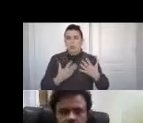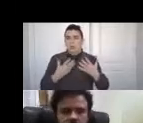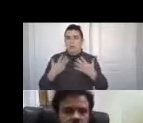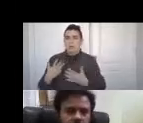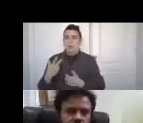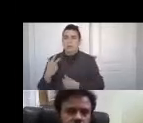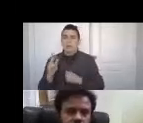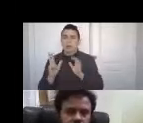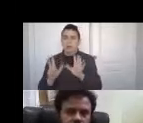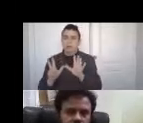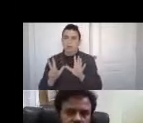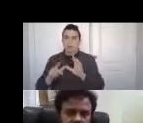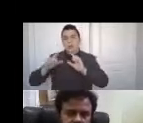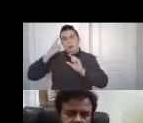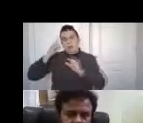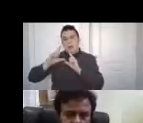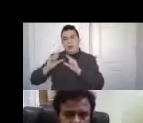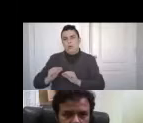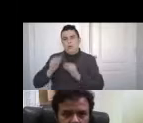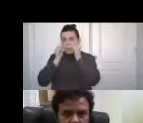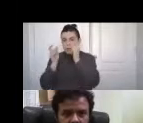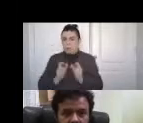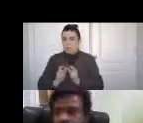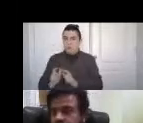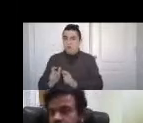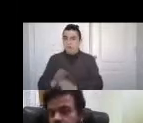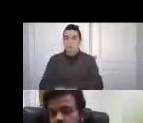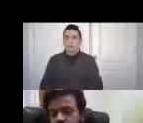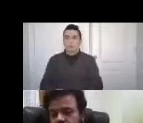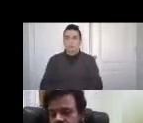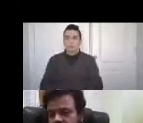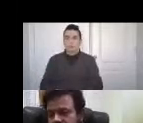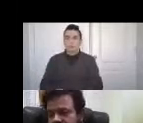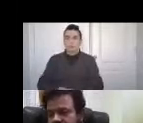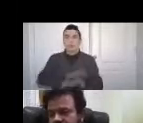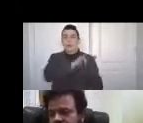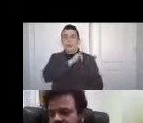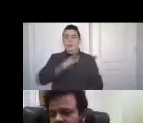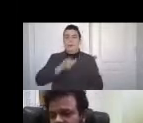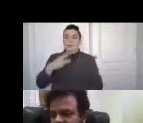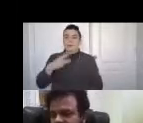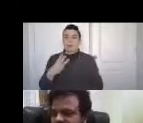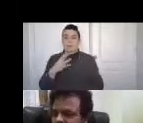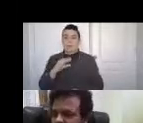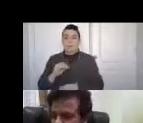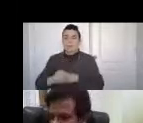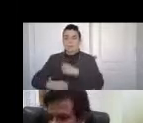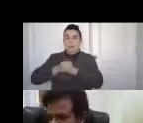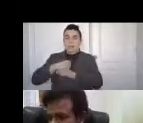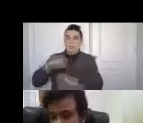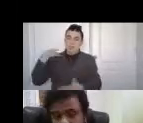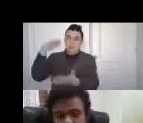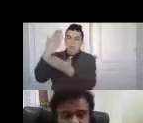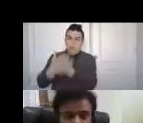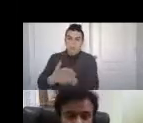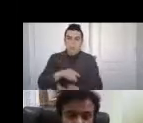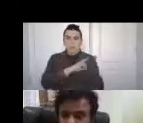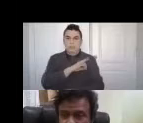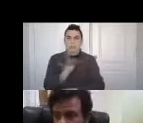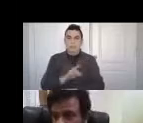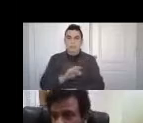afortunadamente fue mucho más controlado. Y 30 años después, ¿cierto?, ahora estamos con SARS-CoV-2. Y aquí les